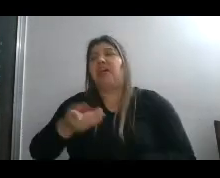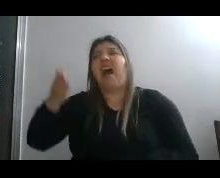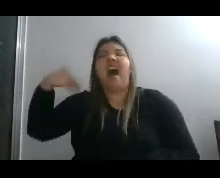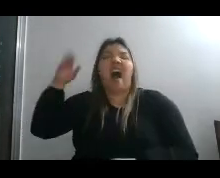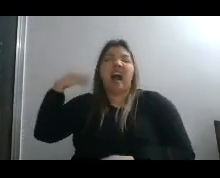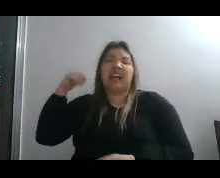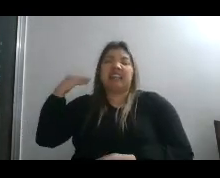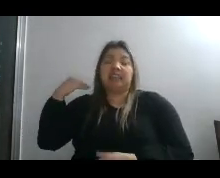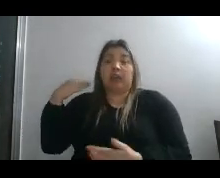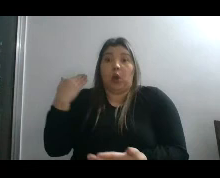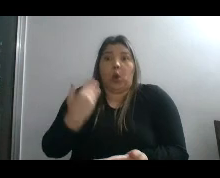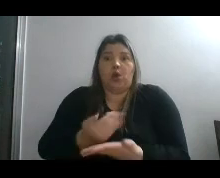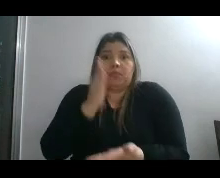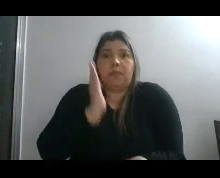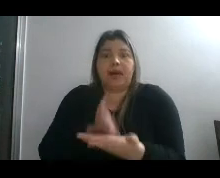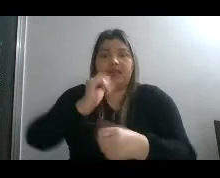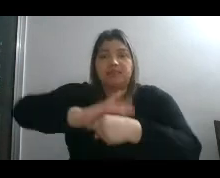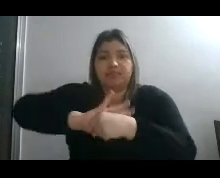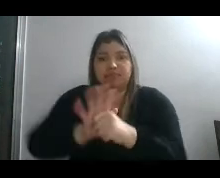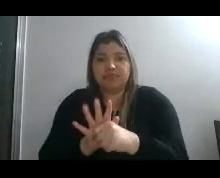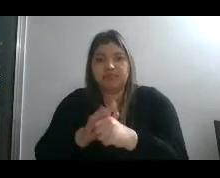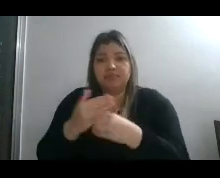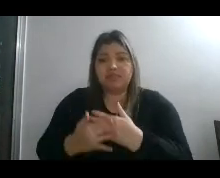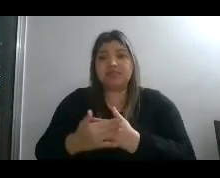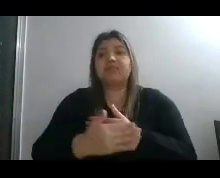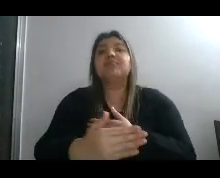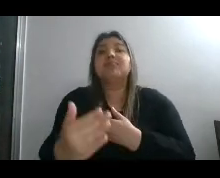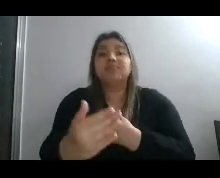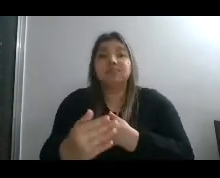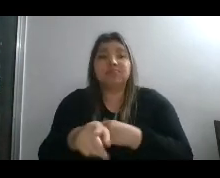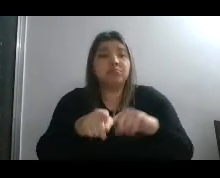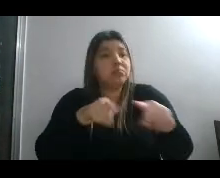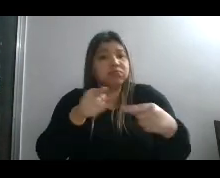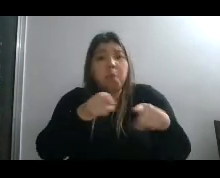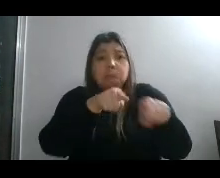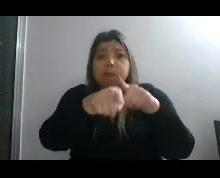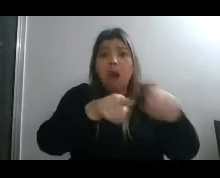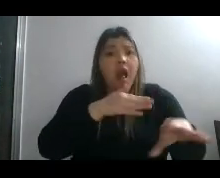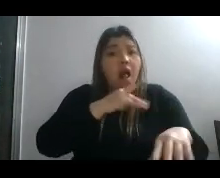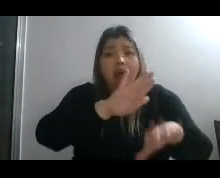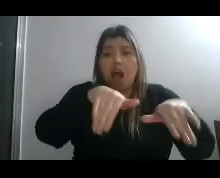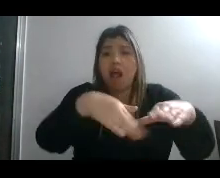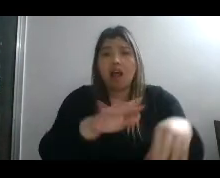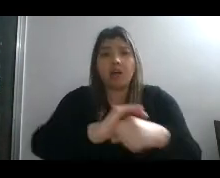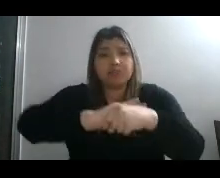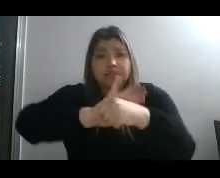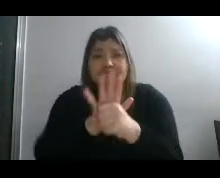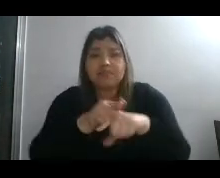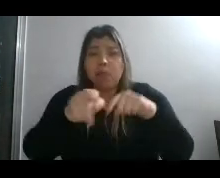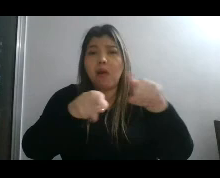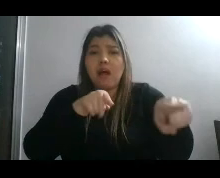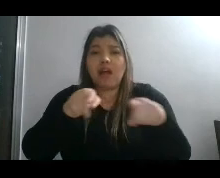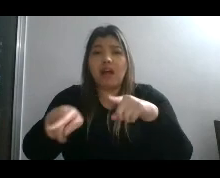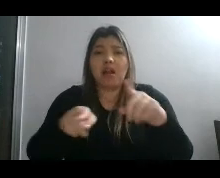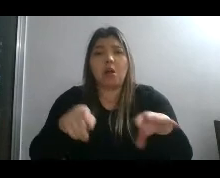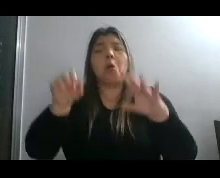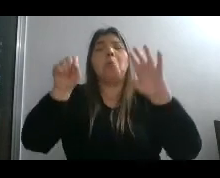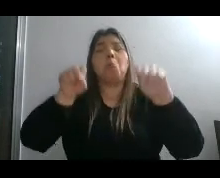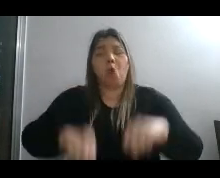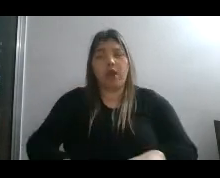mínimamente, aún estando en áreas no COVID, en estos momentos para temas de prevención deberíamos tener la